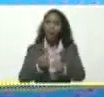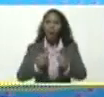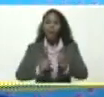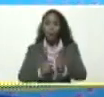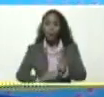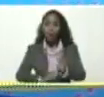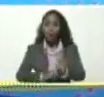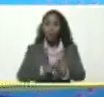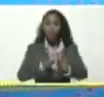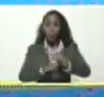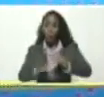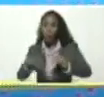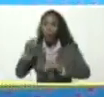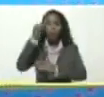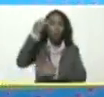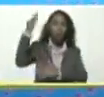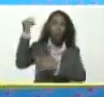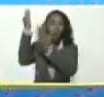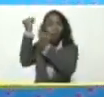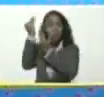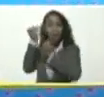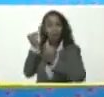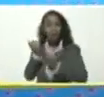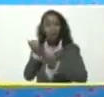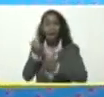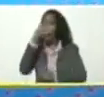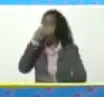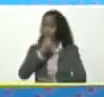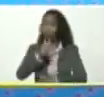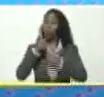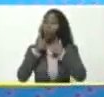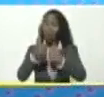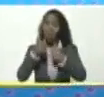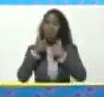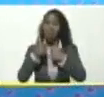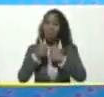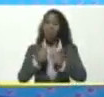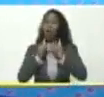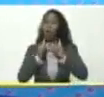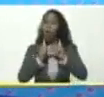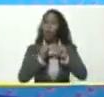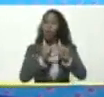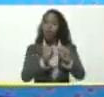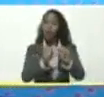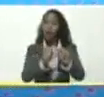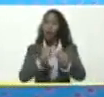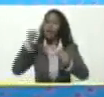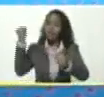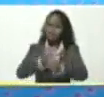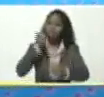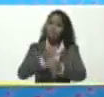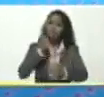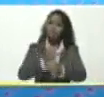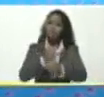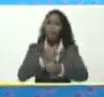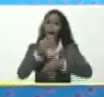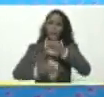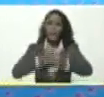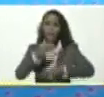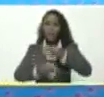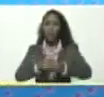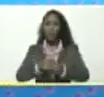para el soñar, para la esperanza. Año bueno para seguir laborando en la